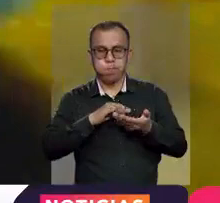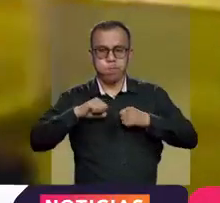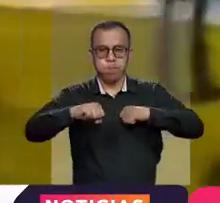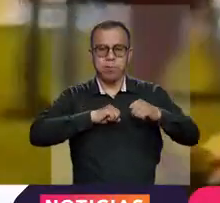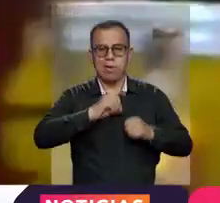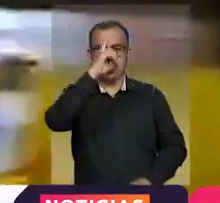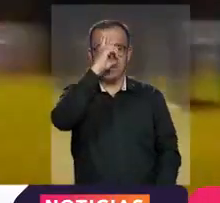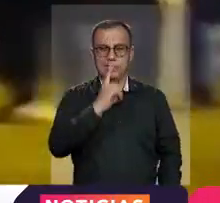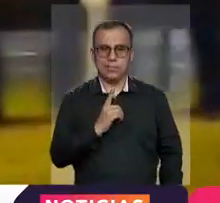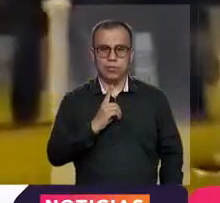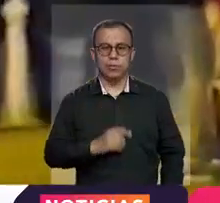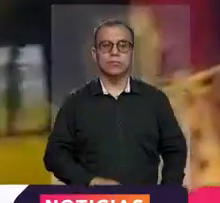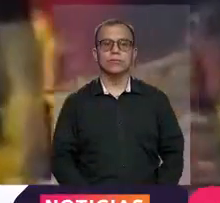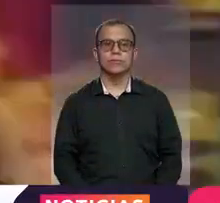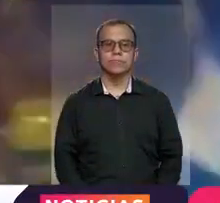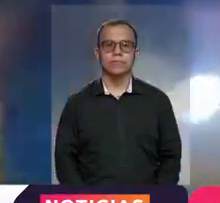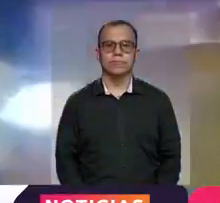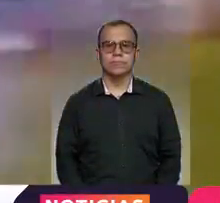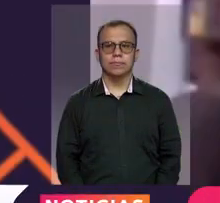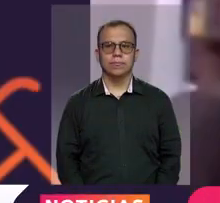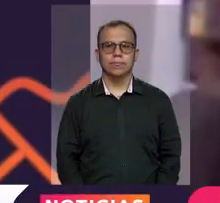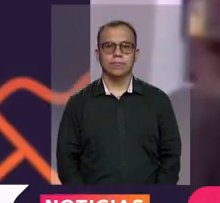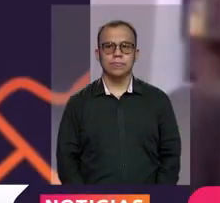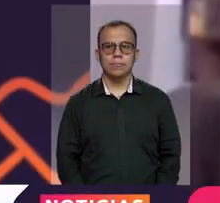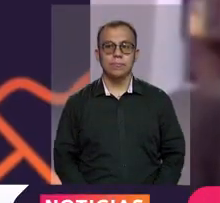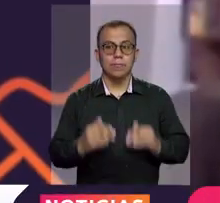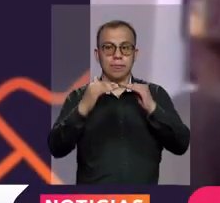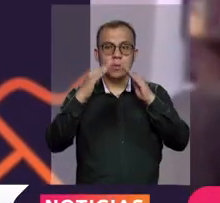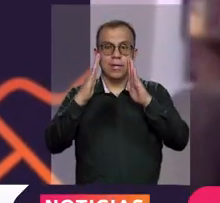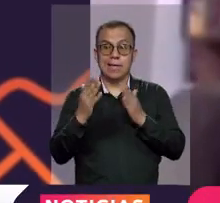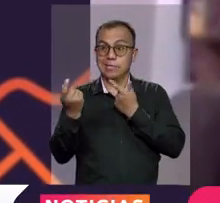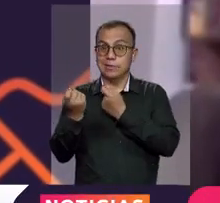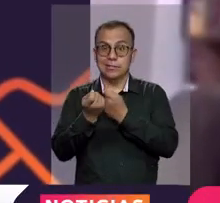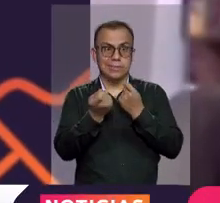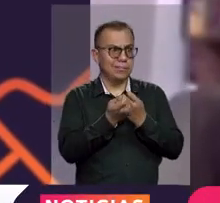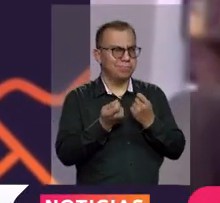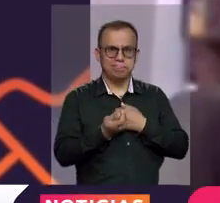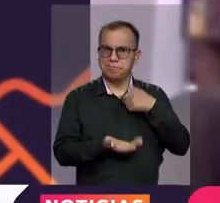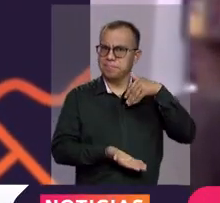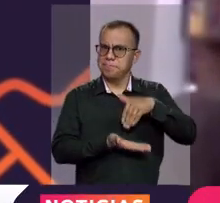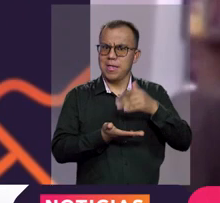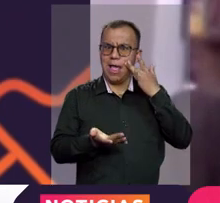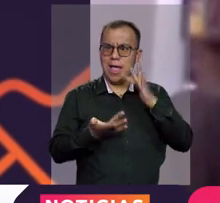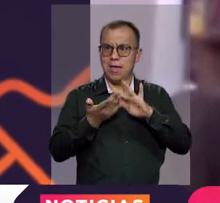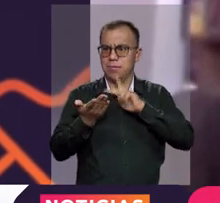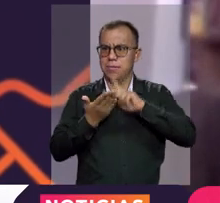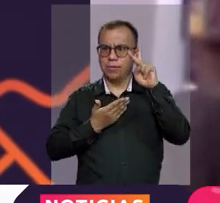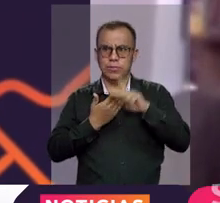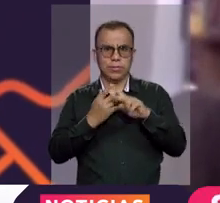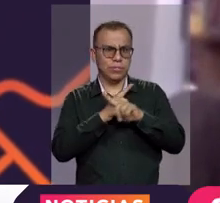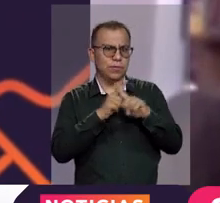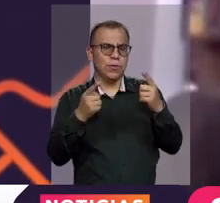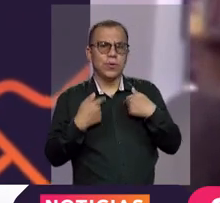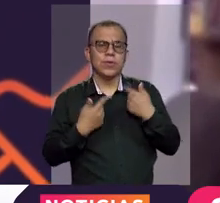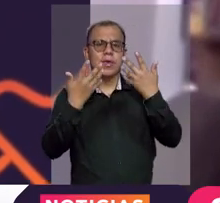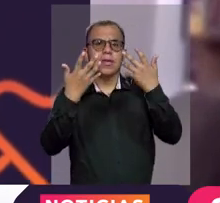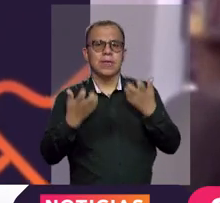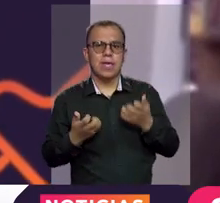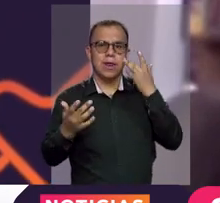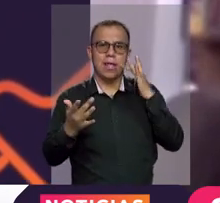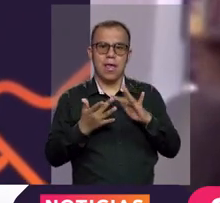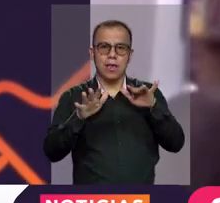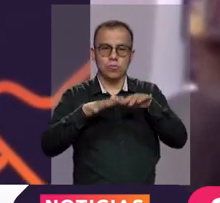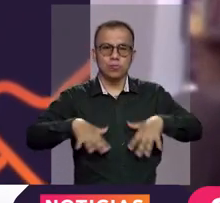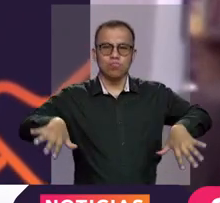las decisiones. Los vecinos ni siquiera están en oposición al proyecto. Lo que quieren es que se les considere